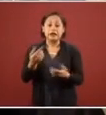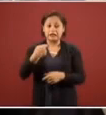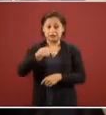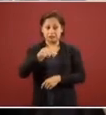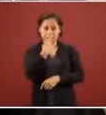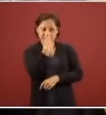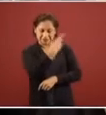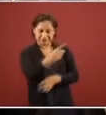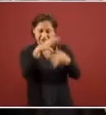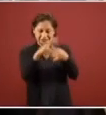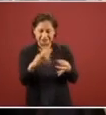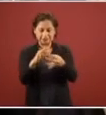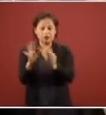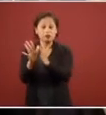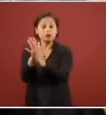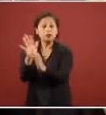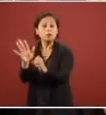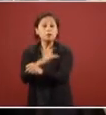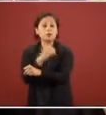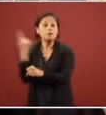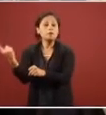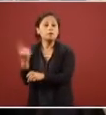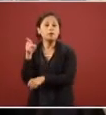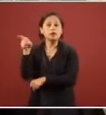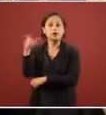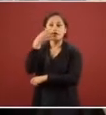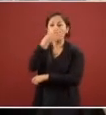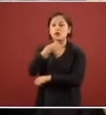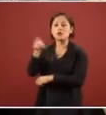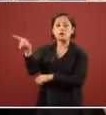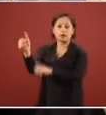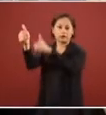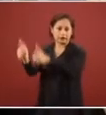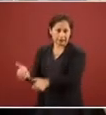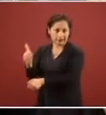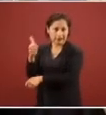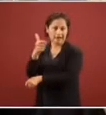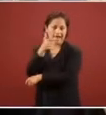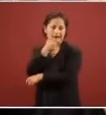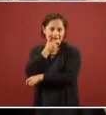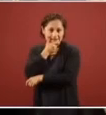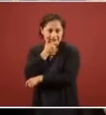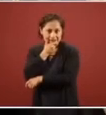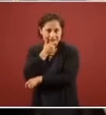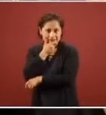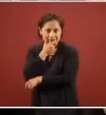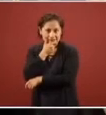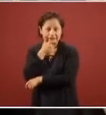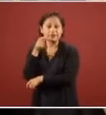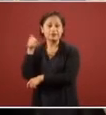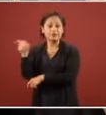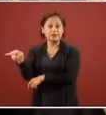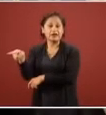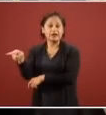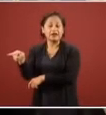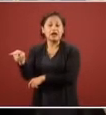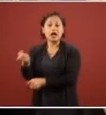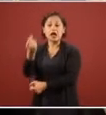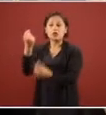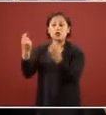Assange, actualmente donde he comentado en Belmarsh, hay denuncias de una tortura brutal.